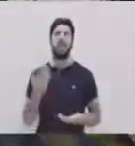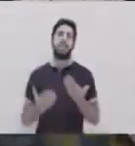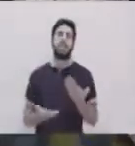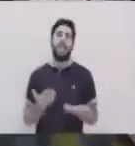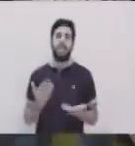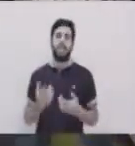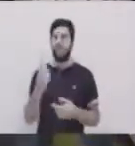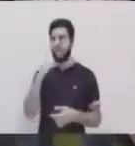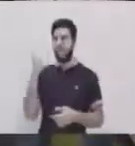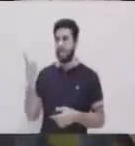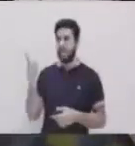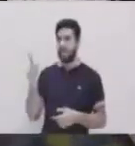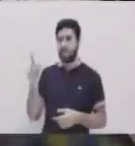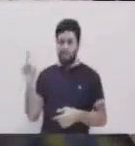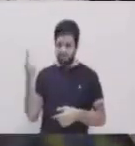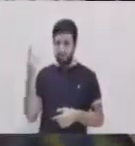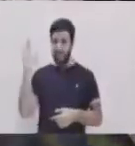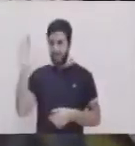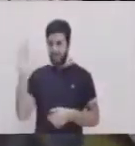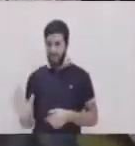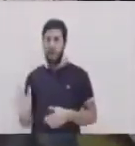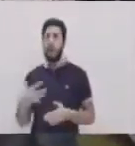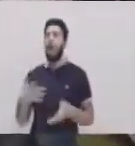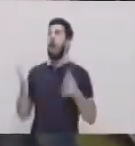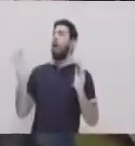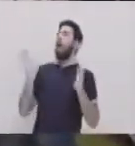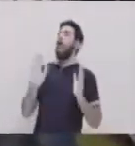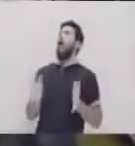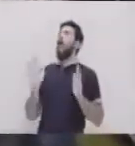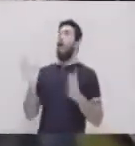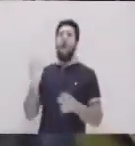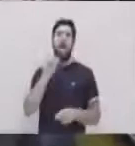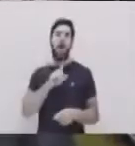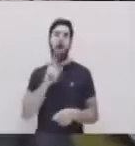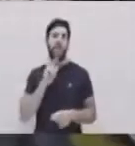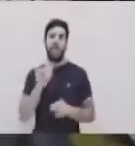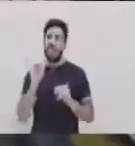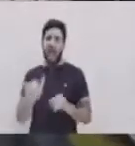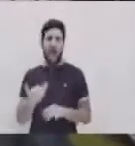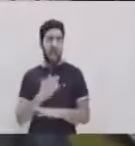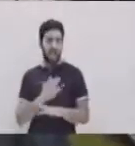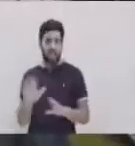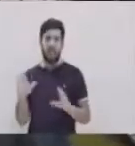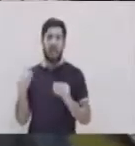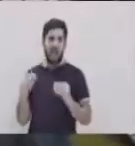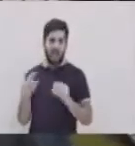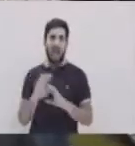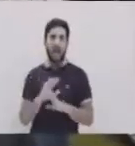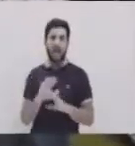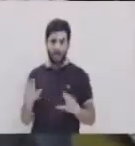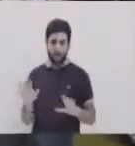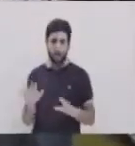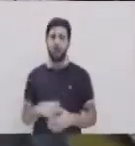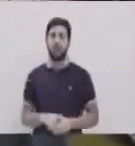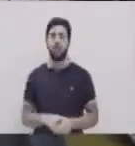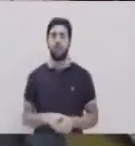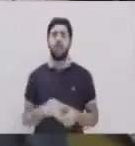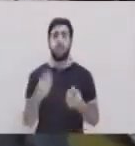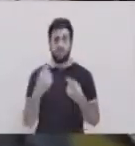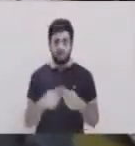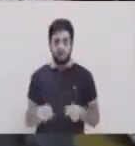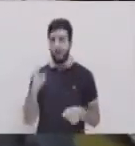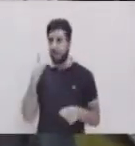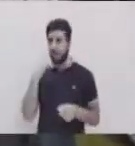tal vez una plática más, se podría decir como muchos jóvenes hablan en algún momento, ¿verdad? Sin embargo, pues